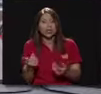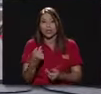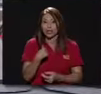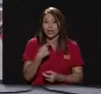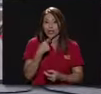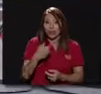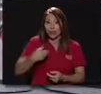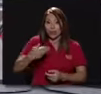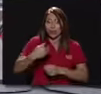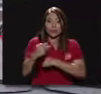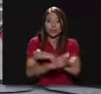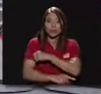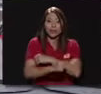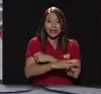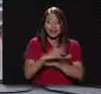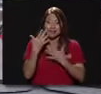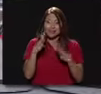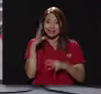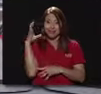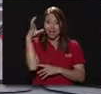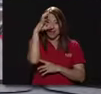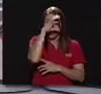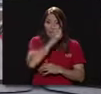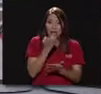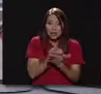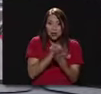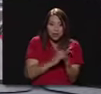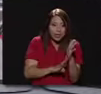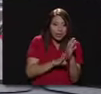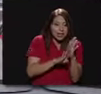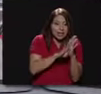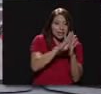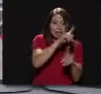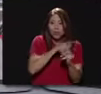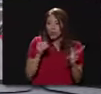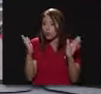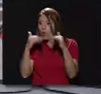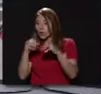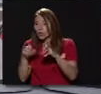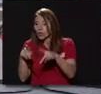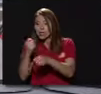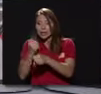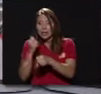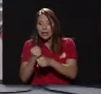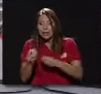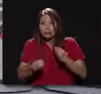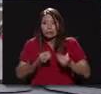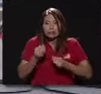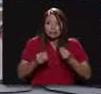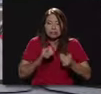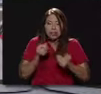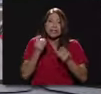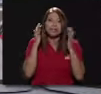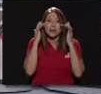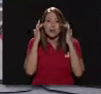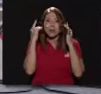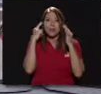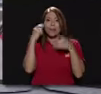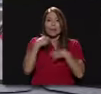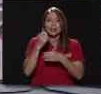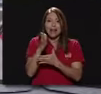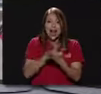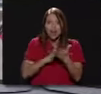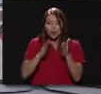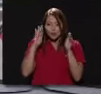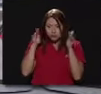cuando los países se dan cuenta que esto está pasando, que la economía está creciendo y no genera empleos, se preocupan por hacer algo al respecto,